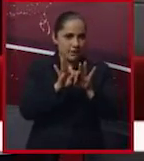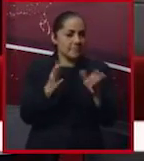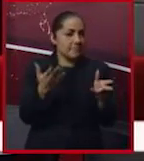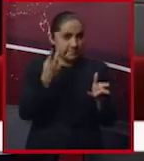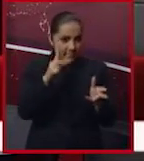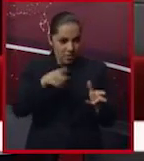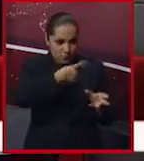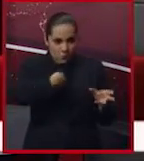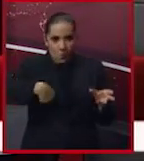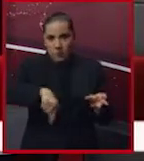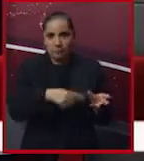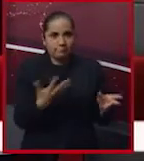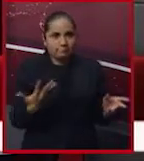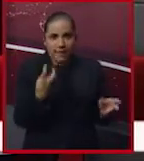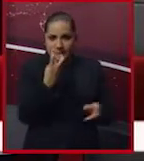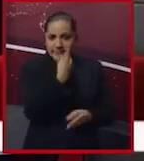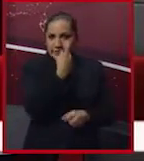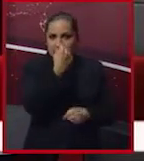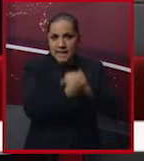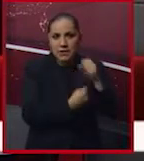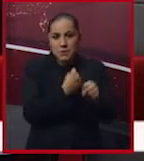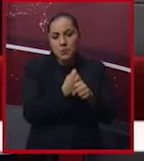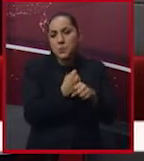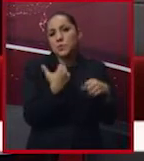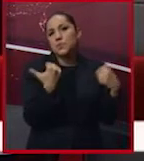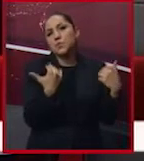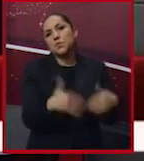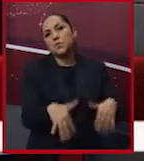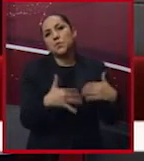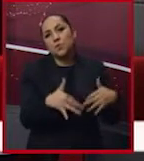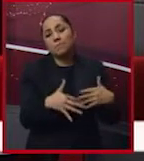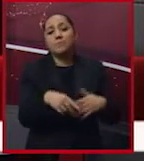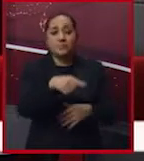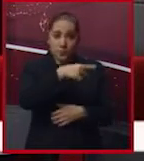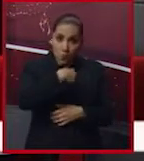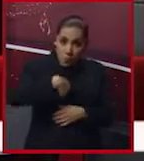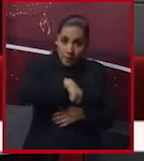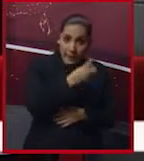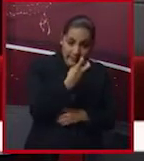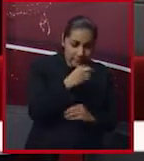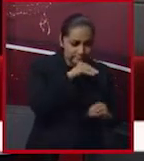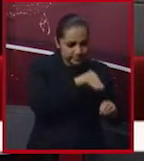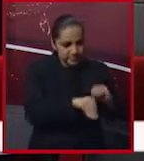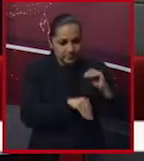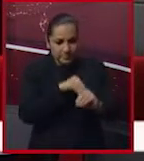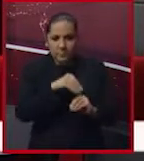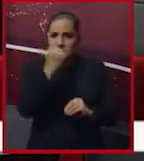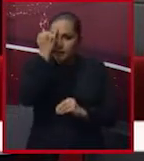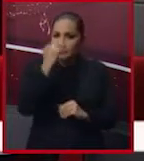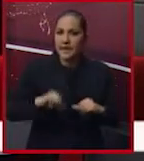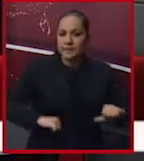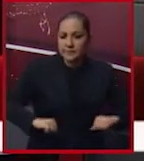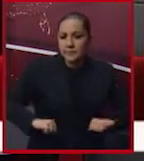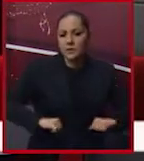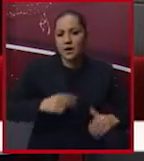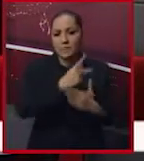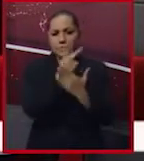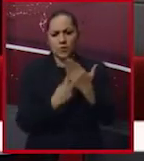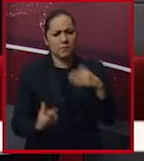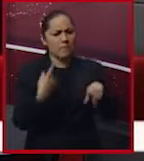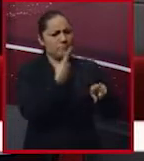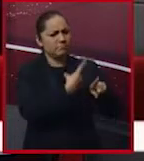pretexto, sirvió para impulsar una serie de iniciativas que se dieron. Algo muy importante y que no ha